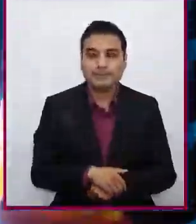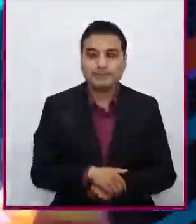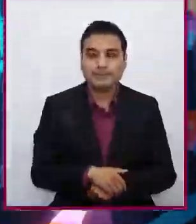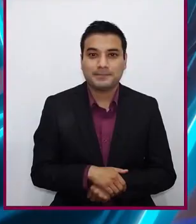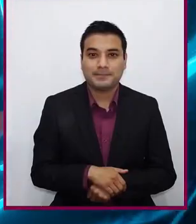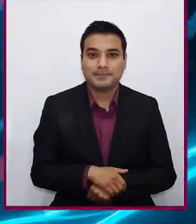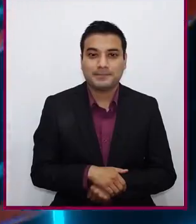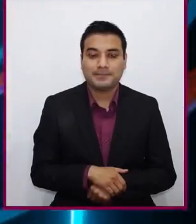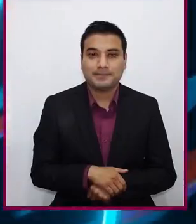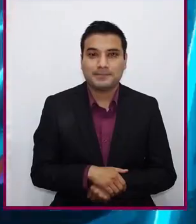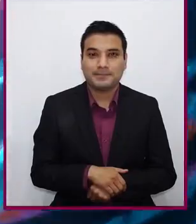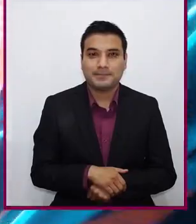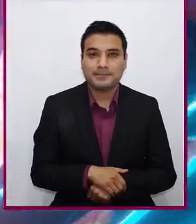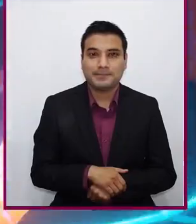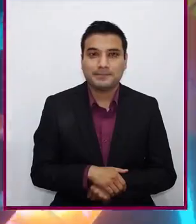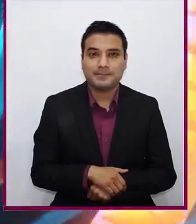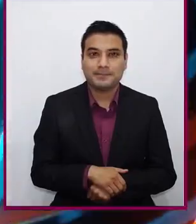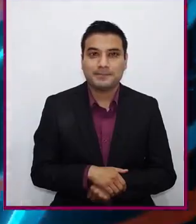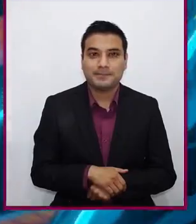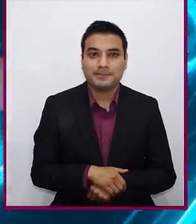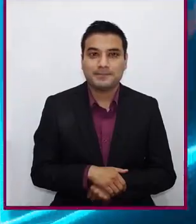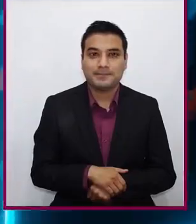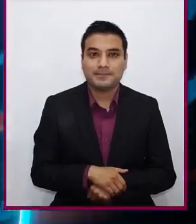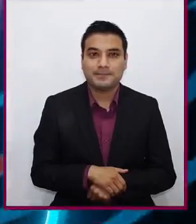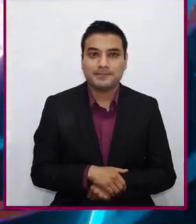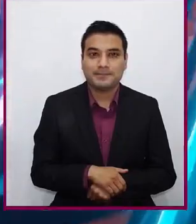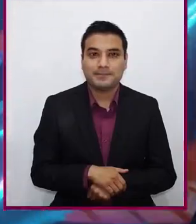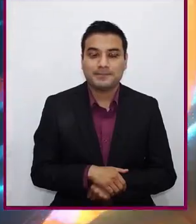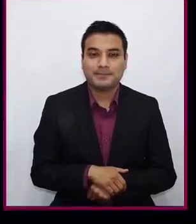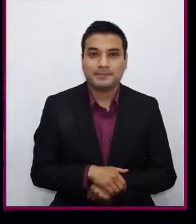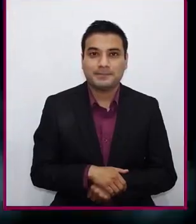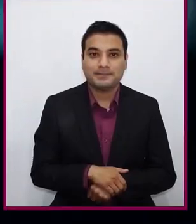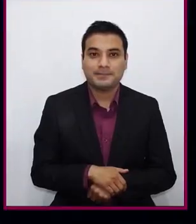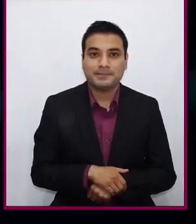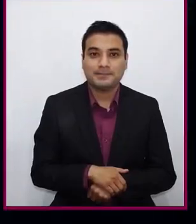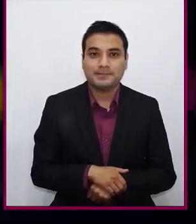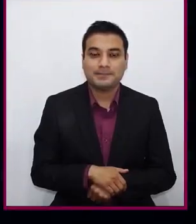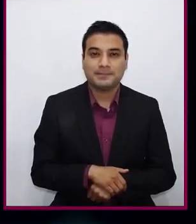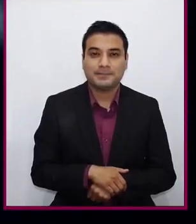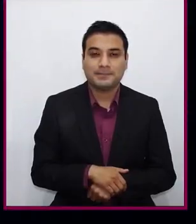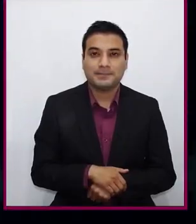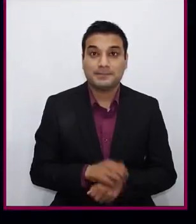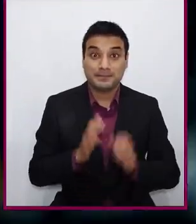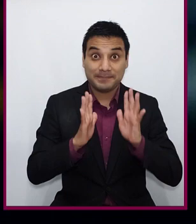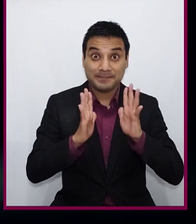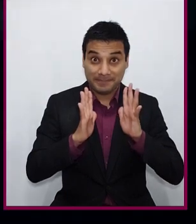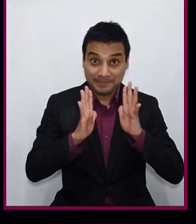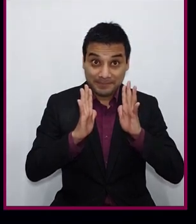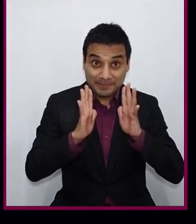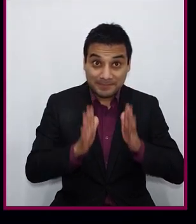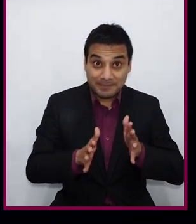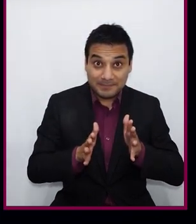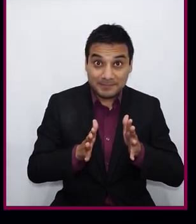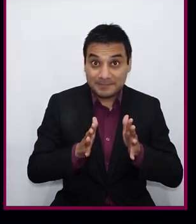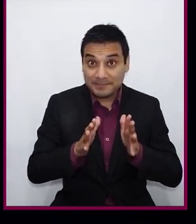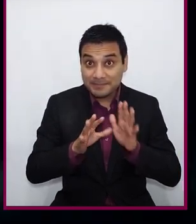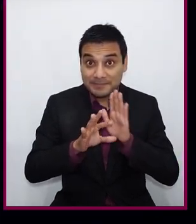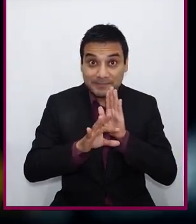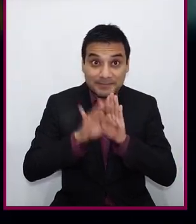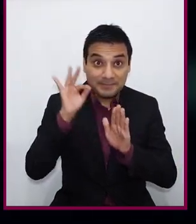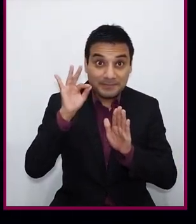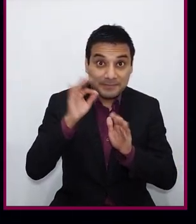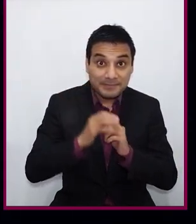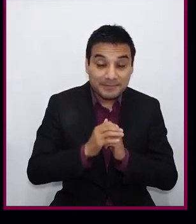naranjas no espera sirve la amiga vino la encapsulación es un concepto que a veces pase